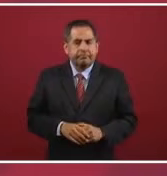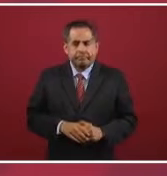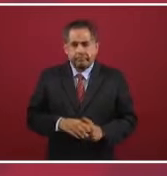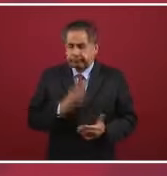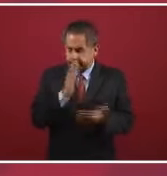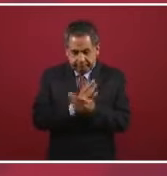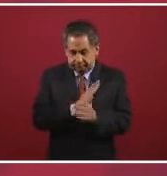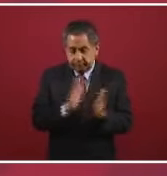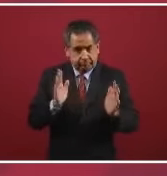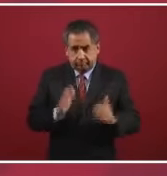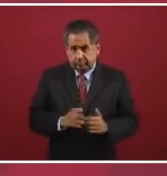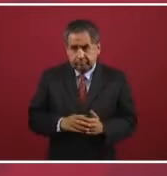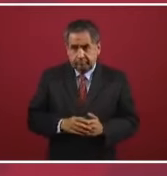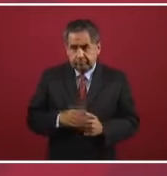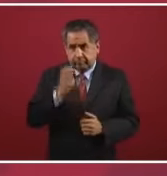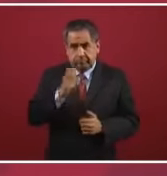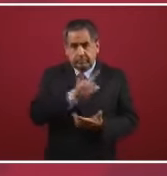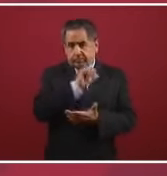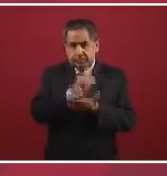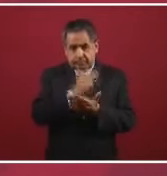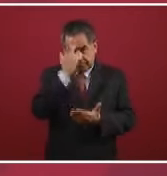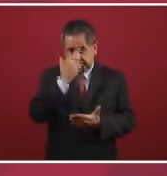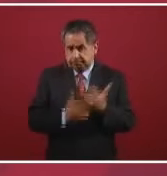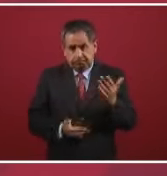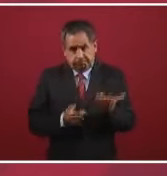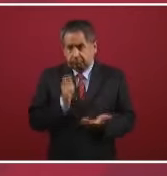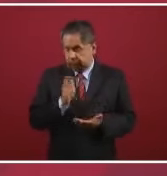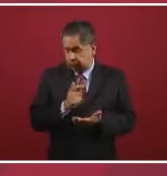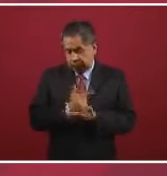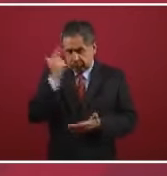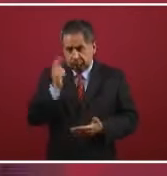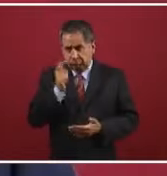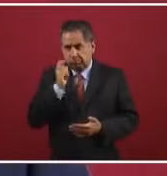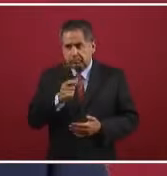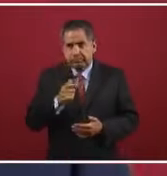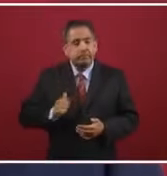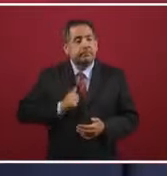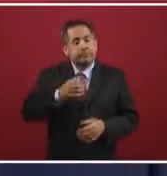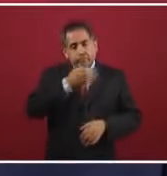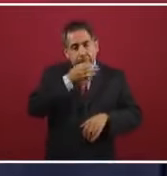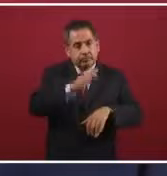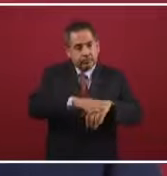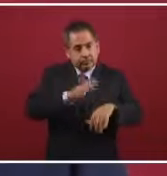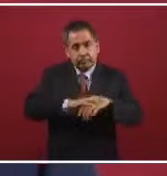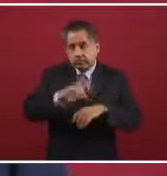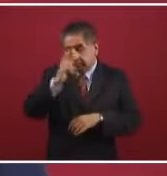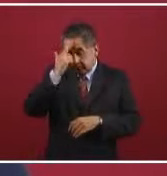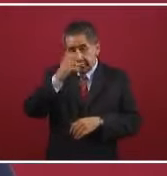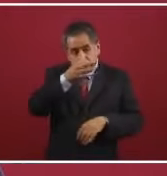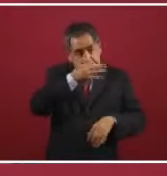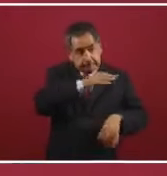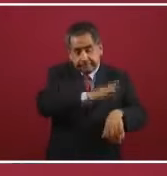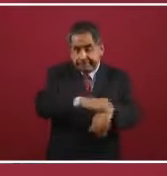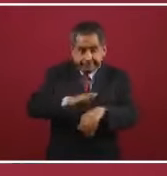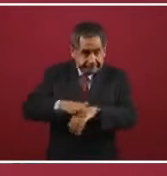Así como es delito grave, y aprovecho para recordarlo,